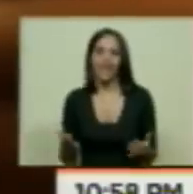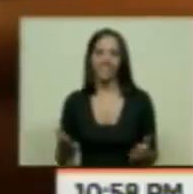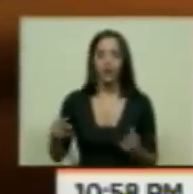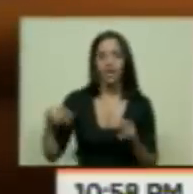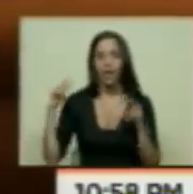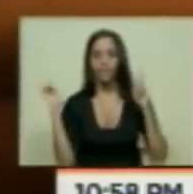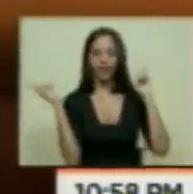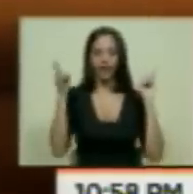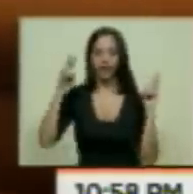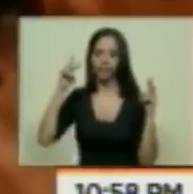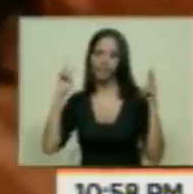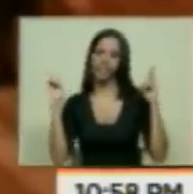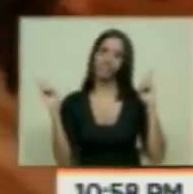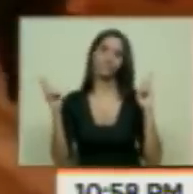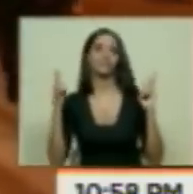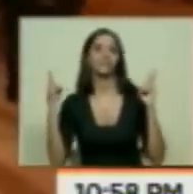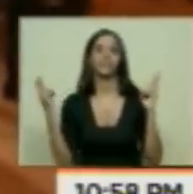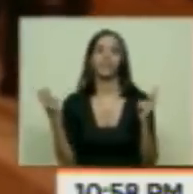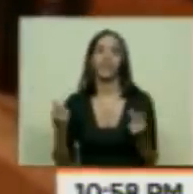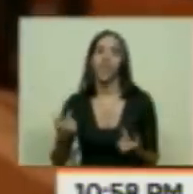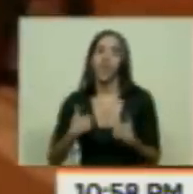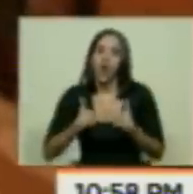Caminando puedo